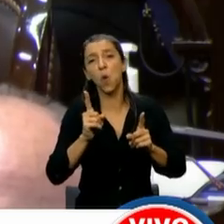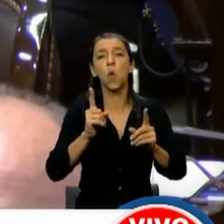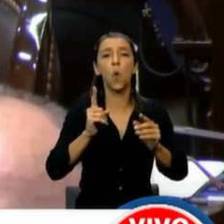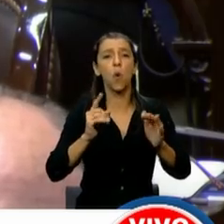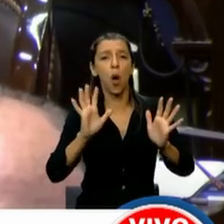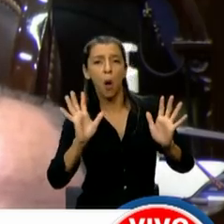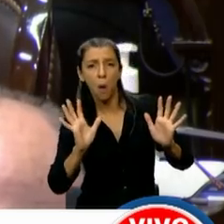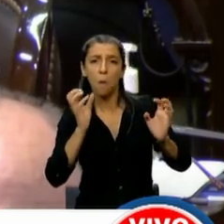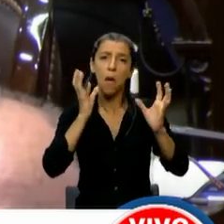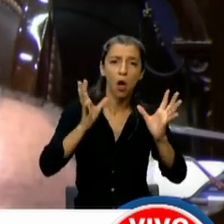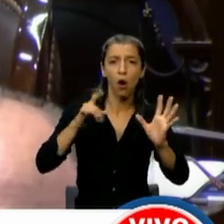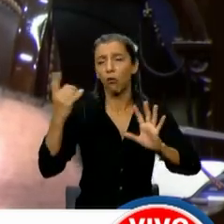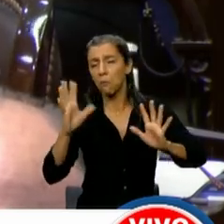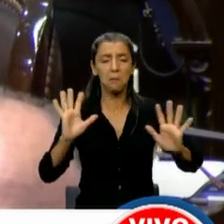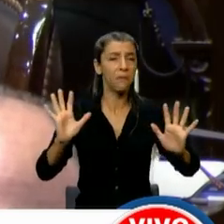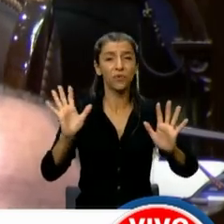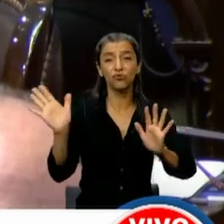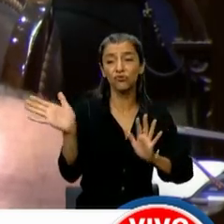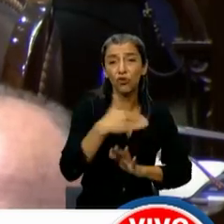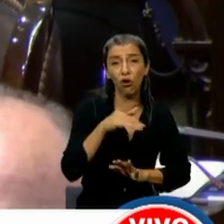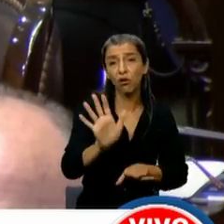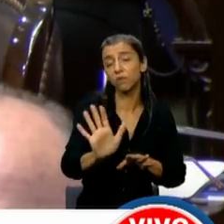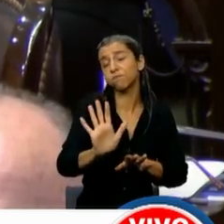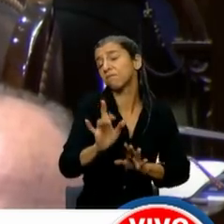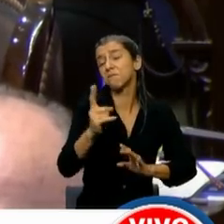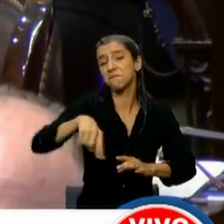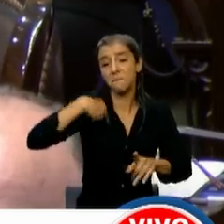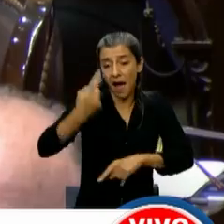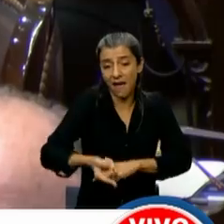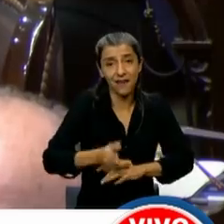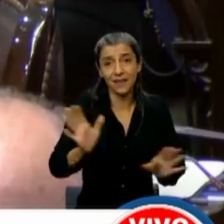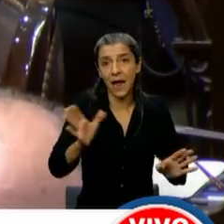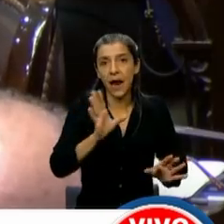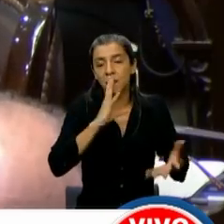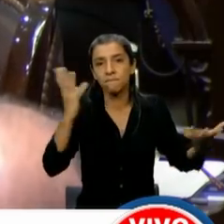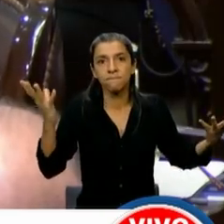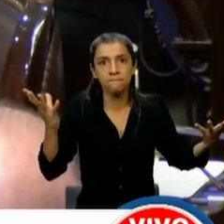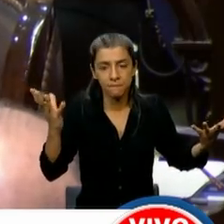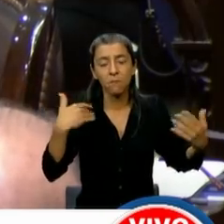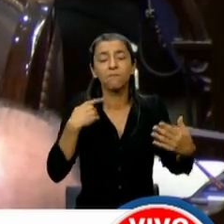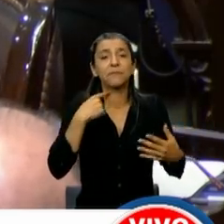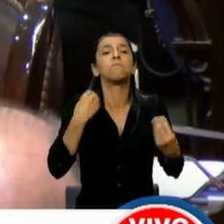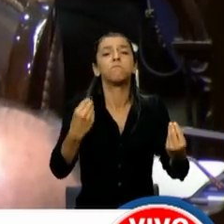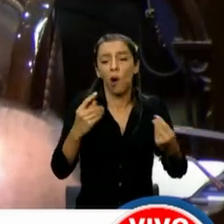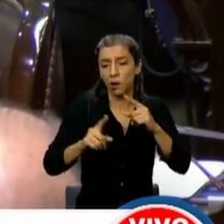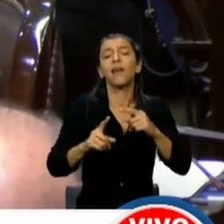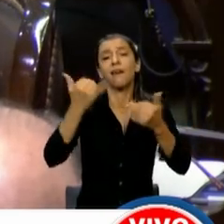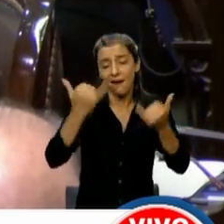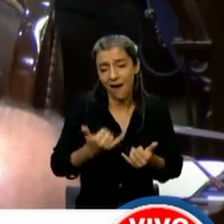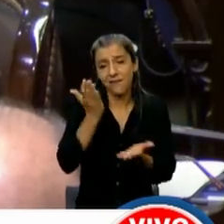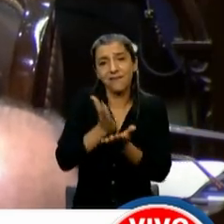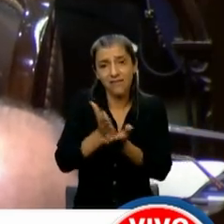coherentes todo se hace en agua mañana porque existe un derecho constitucional y una ley de administración financiera